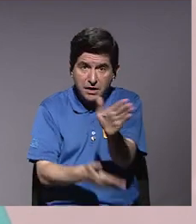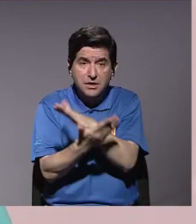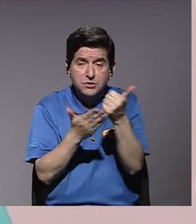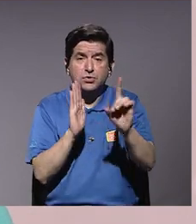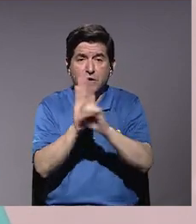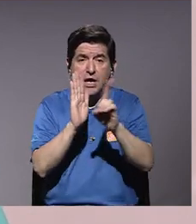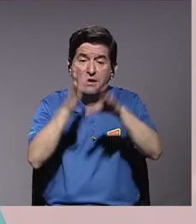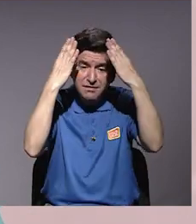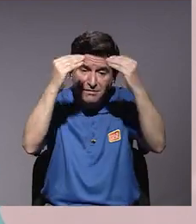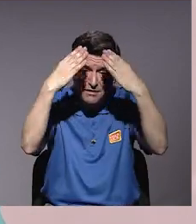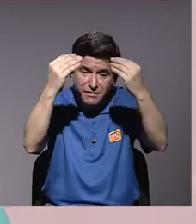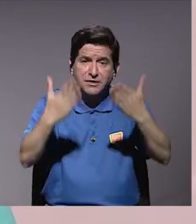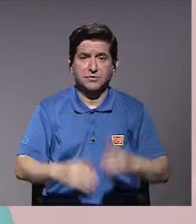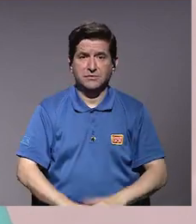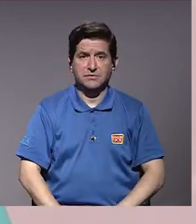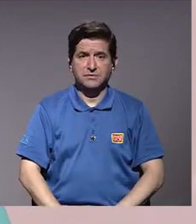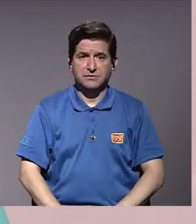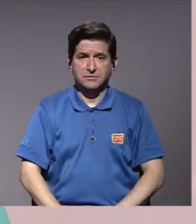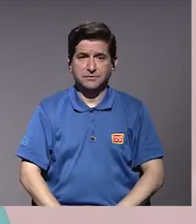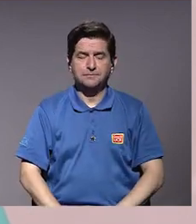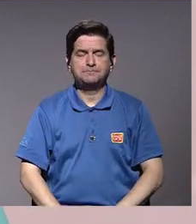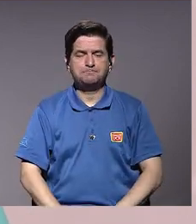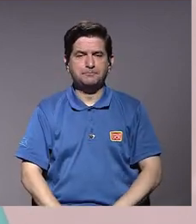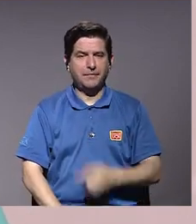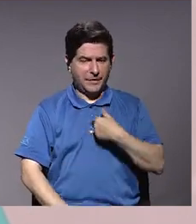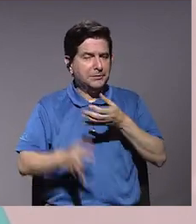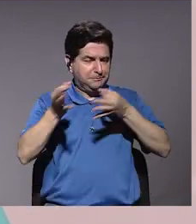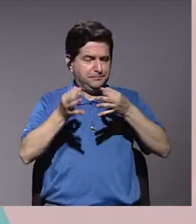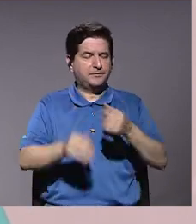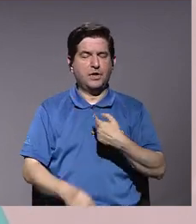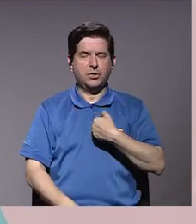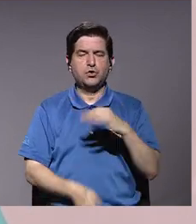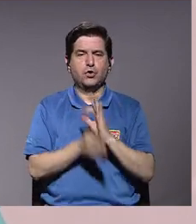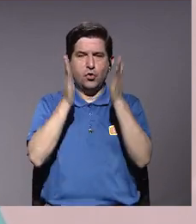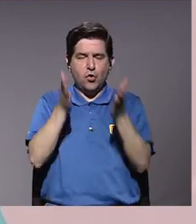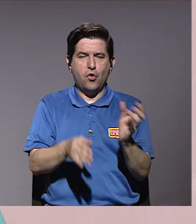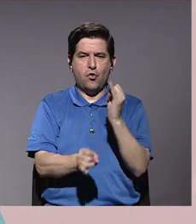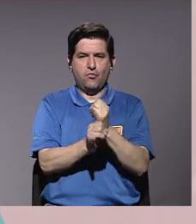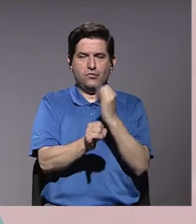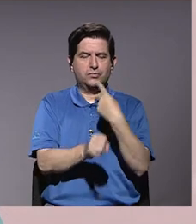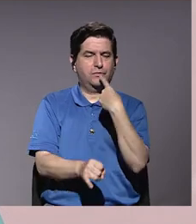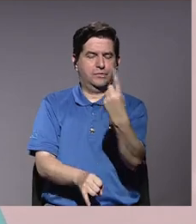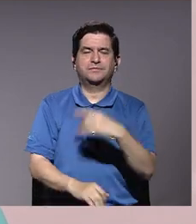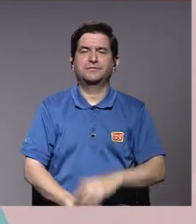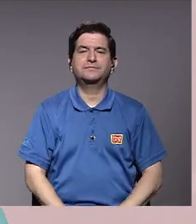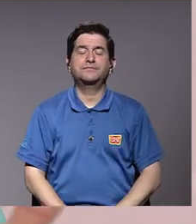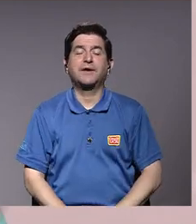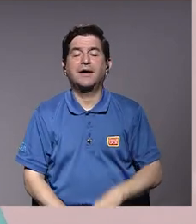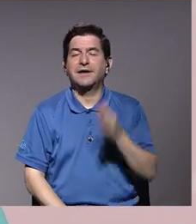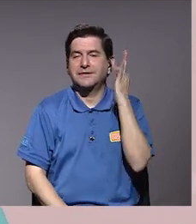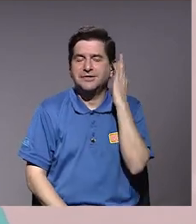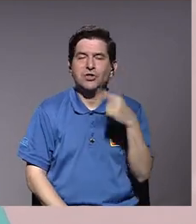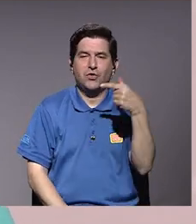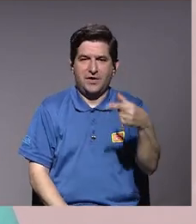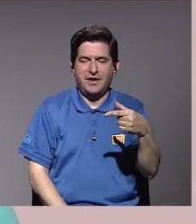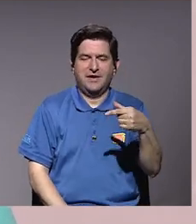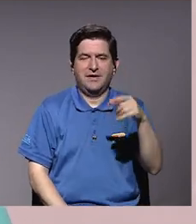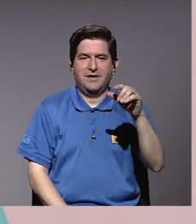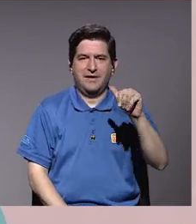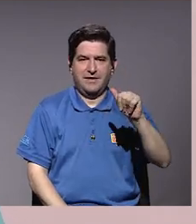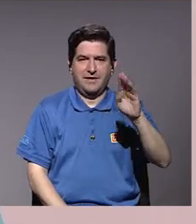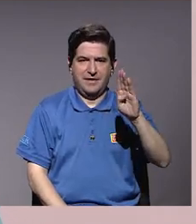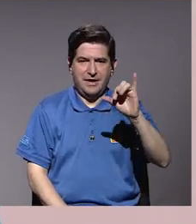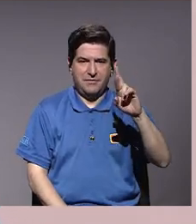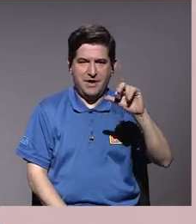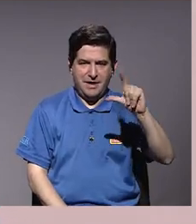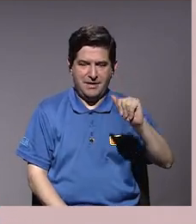es parte del derecho a la información. Entonces, vamos a ver, yo como funcionario en la institución, yo le voy a decir, doña Gabriela, voy a